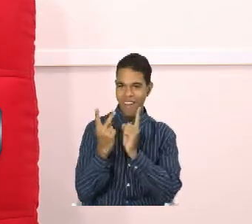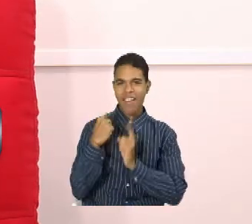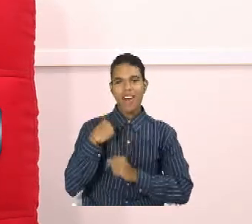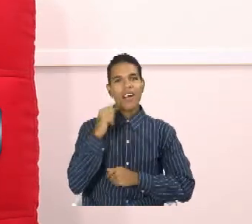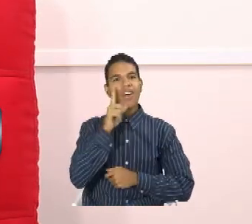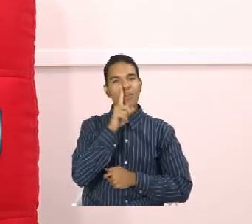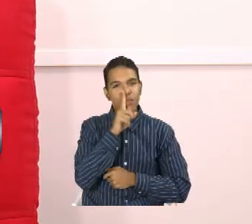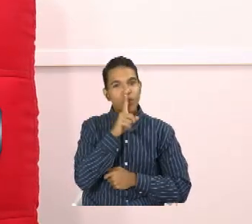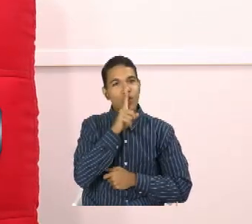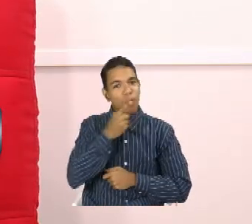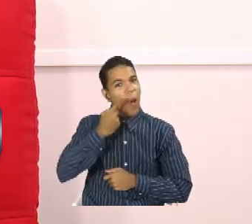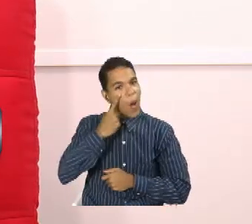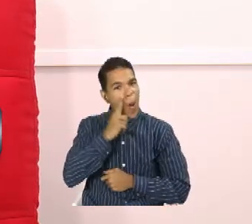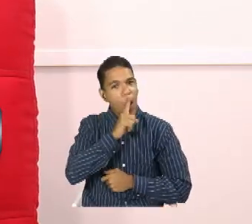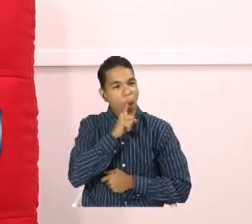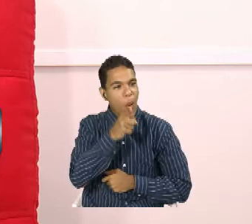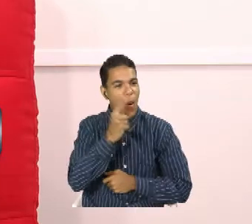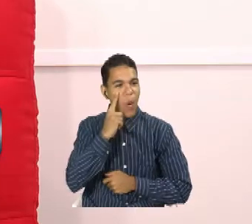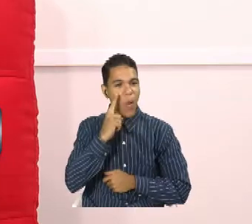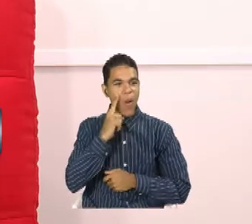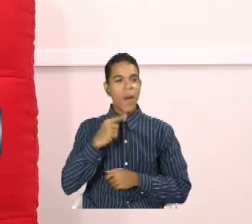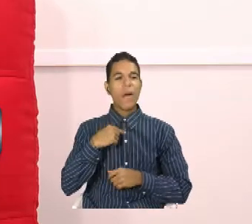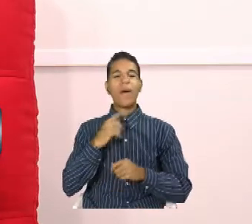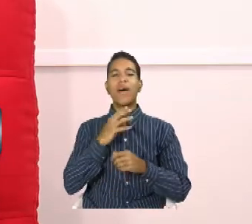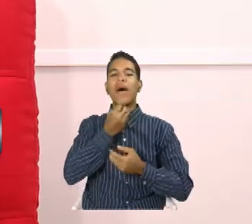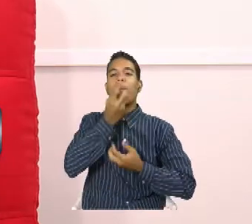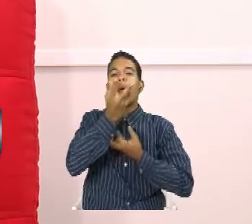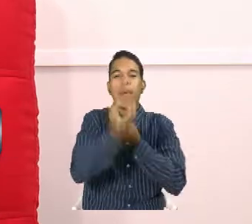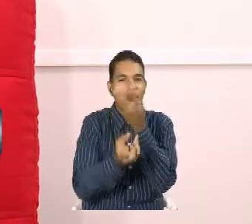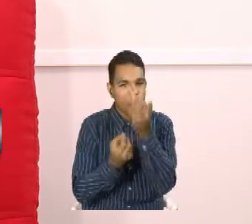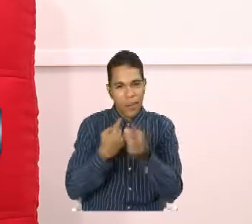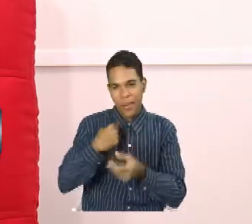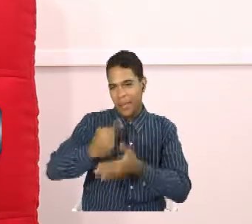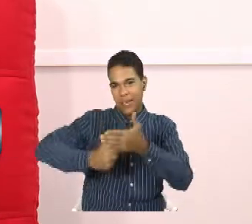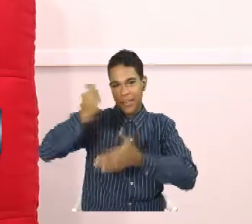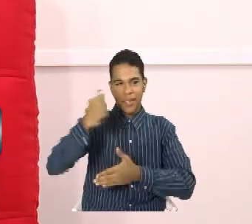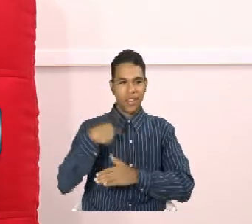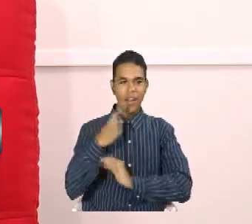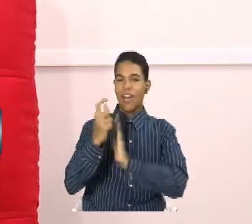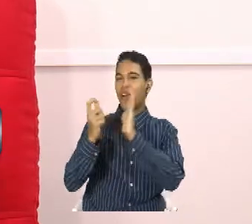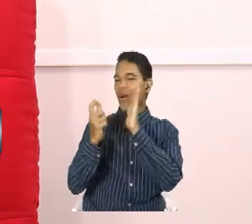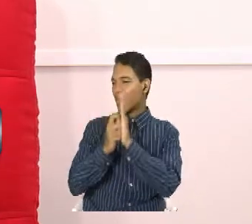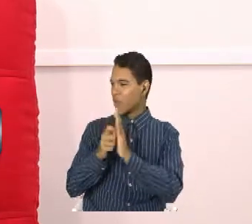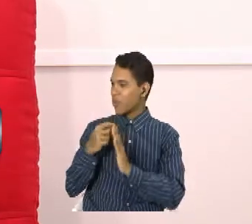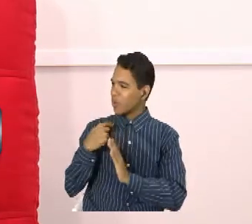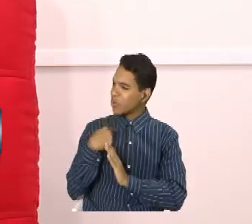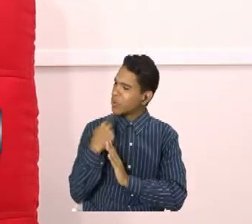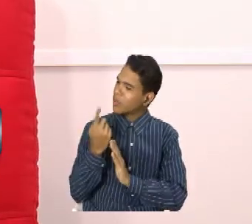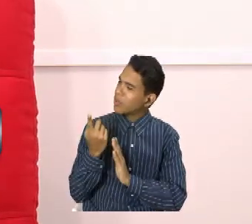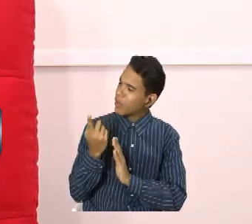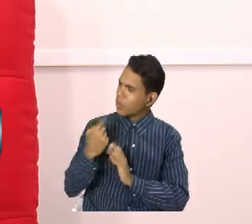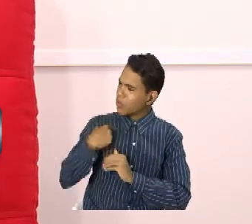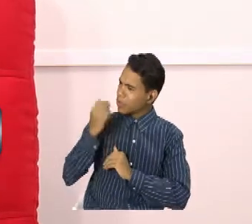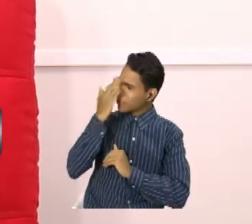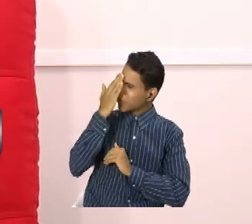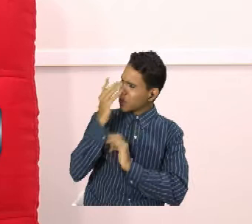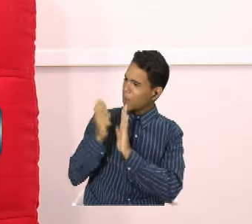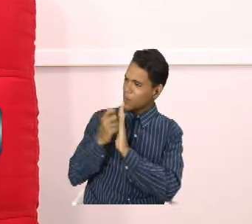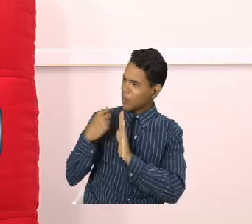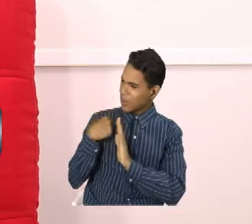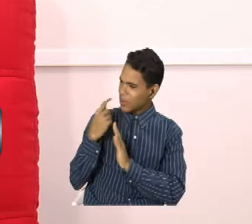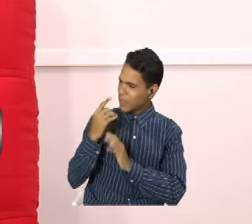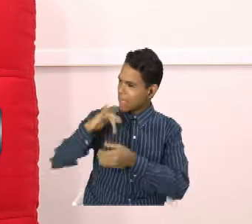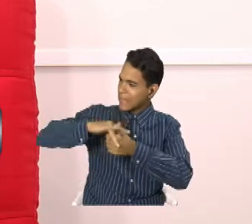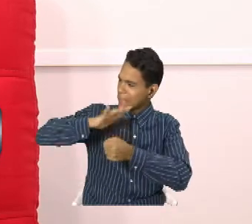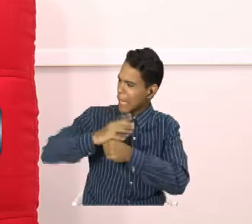no le diga a nadie, y llega al momento y suelta todo. Claro que sabía la primicia, pero no sabía que no se debía decir. Sí. Pero no, va